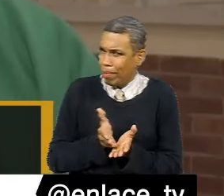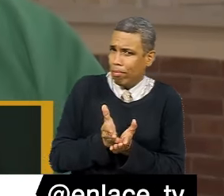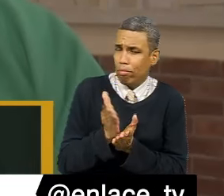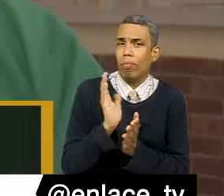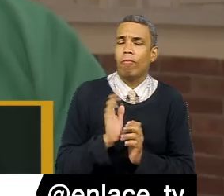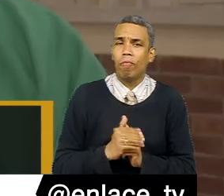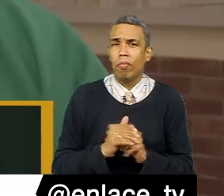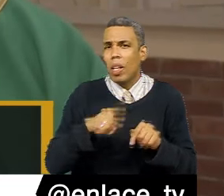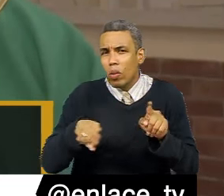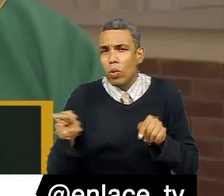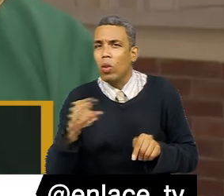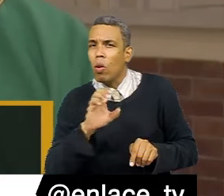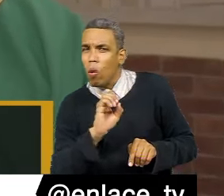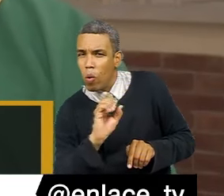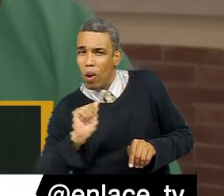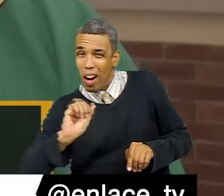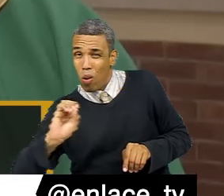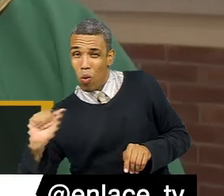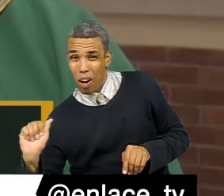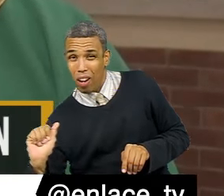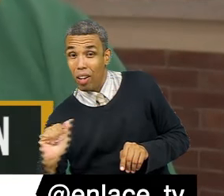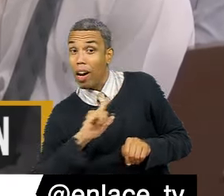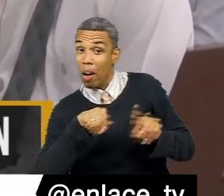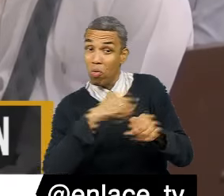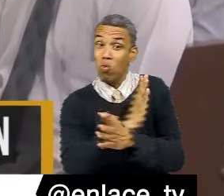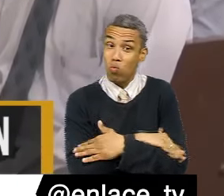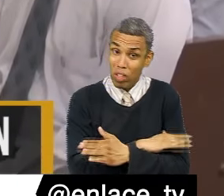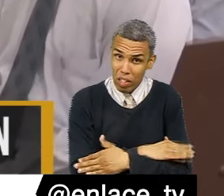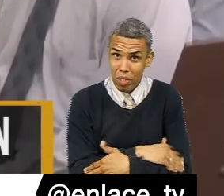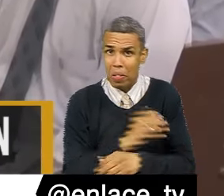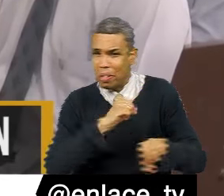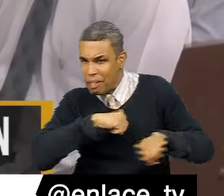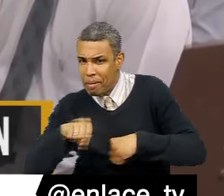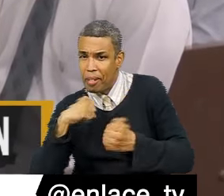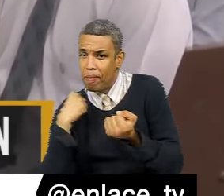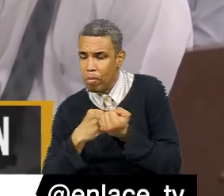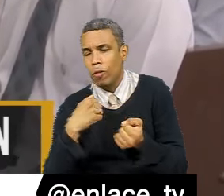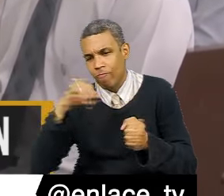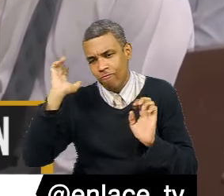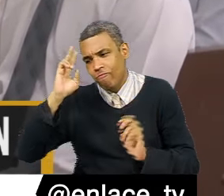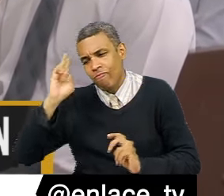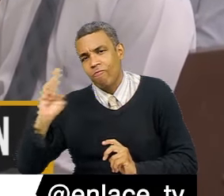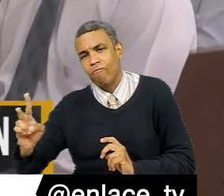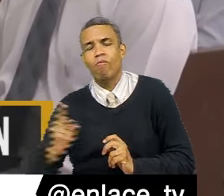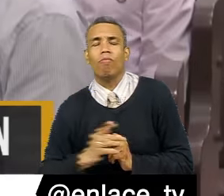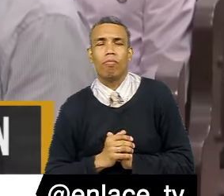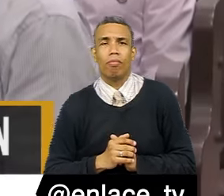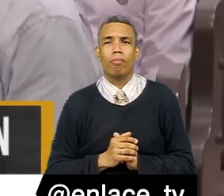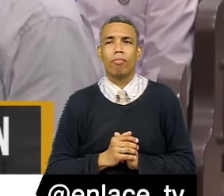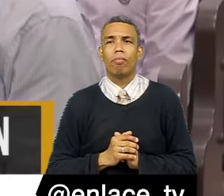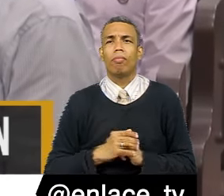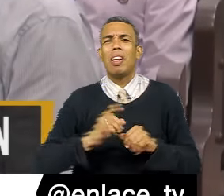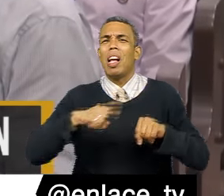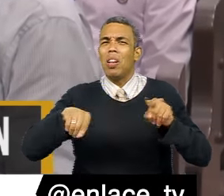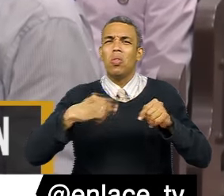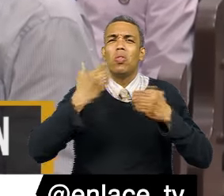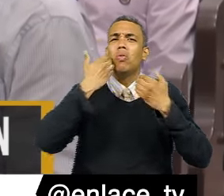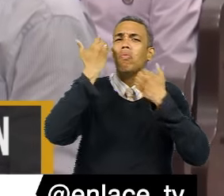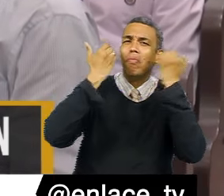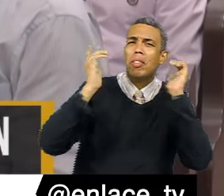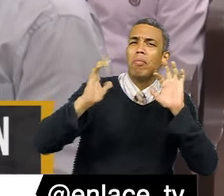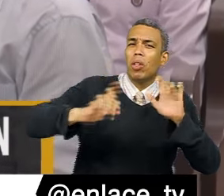XX, como fue reconocido el padre Arturo Garzón Alfonso. Asociación de Padres de Familia de la época del siglo XX, egresados y colaboradores